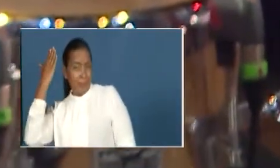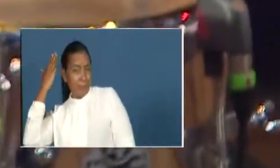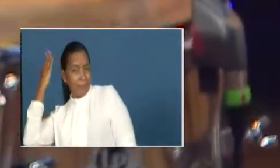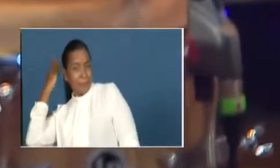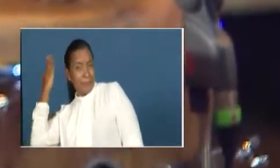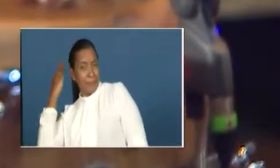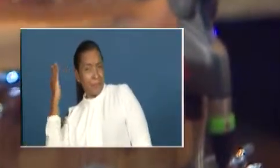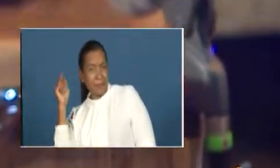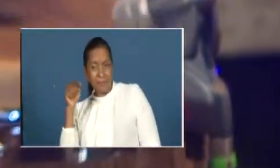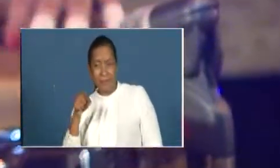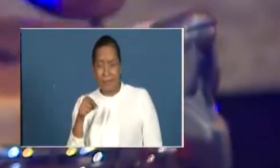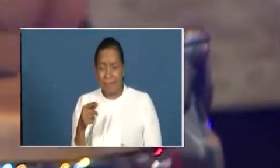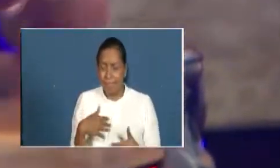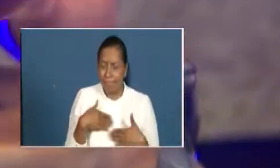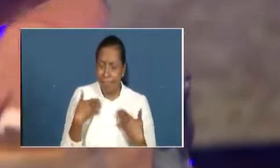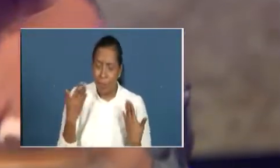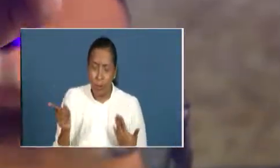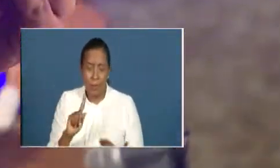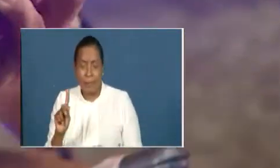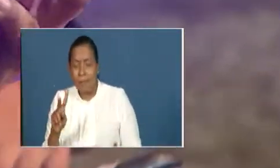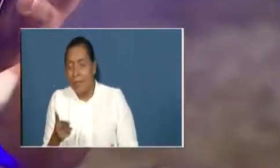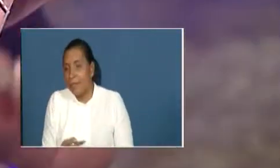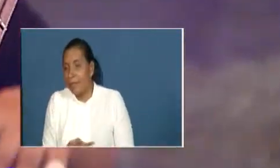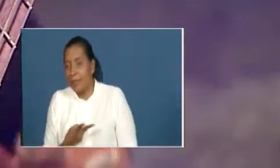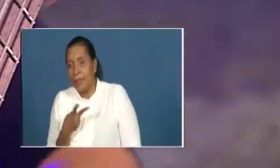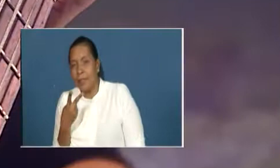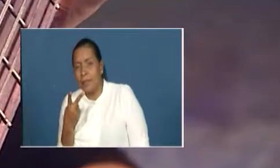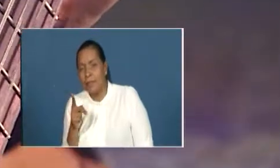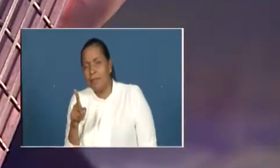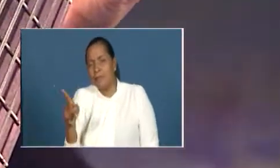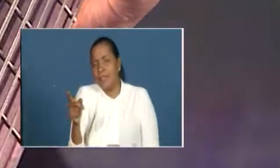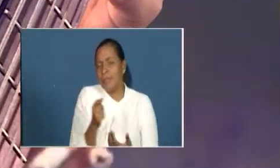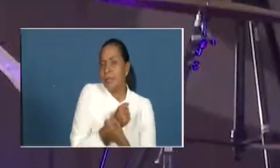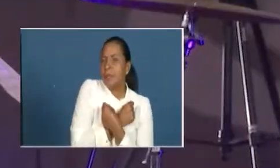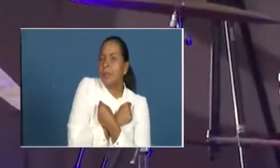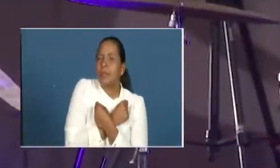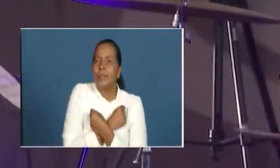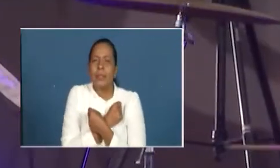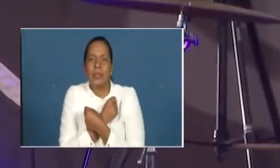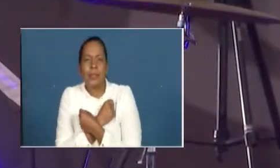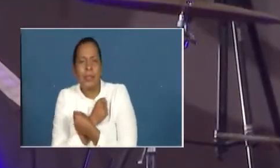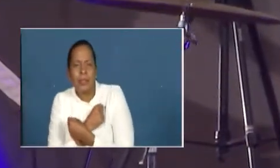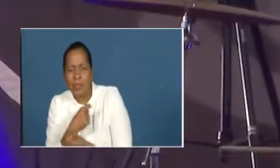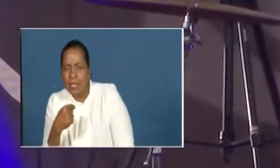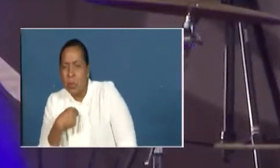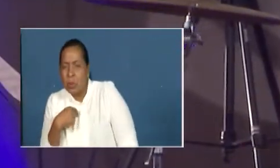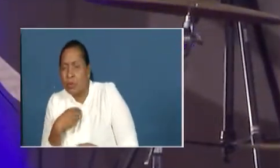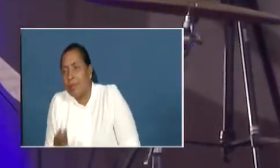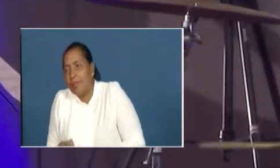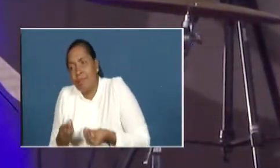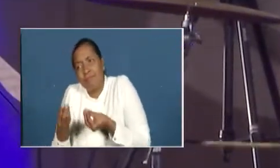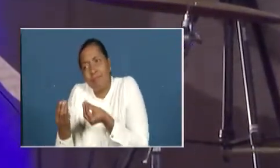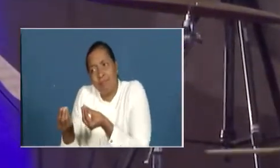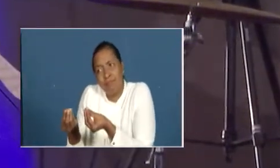te hicieron valorar ese amor que yo te daba y hoy